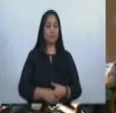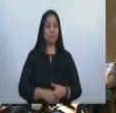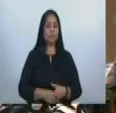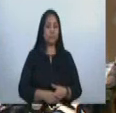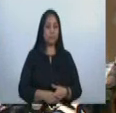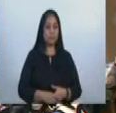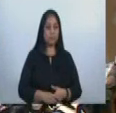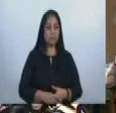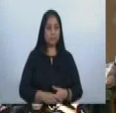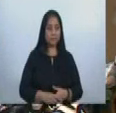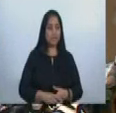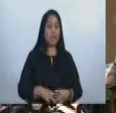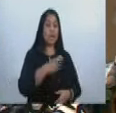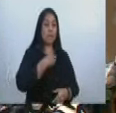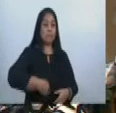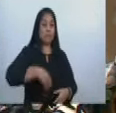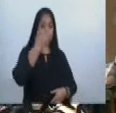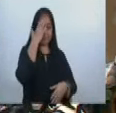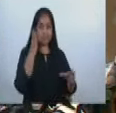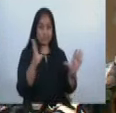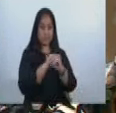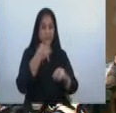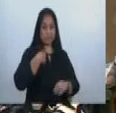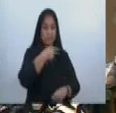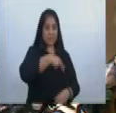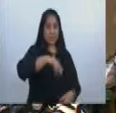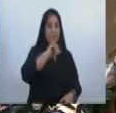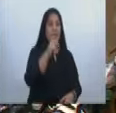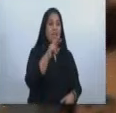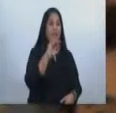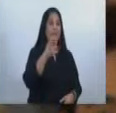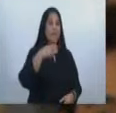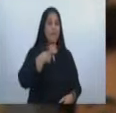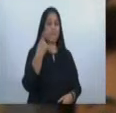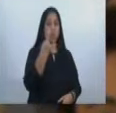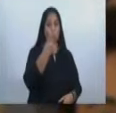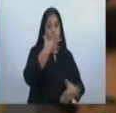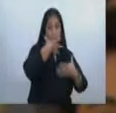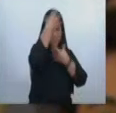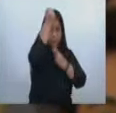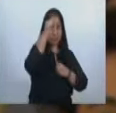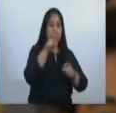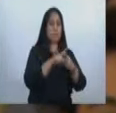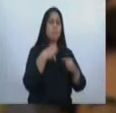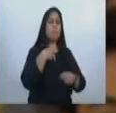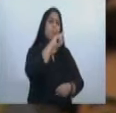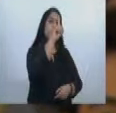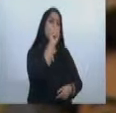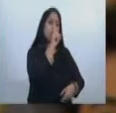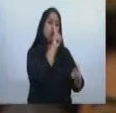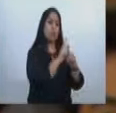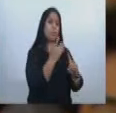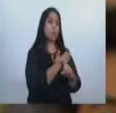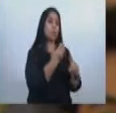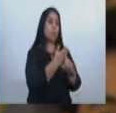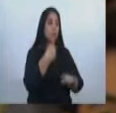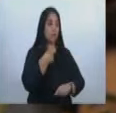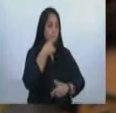contigo presidente Buenas noches Mi nombre es Navarro vengo de la Universidad de San Carlos de Guatemala la pregunta surge a raíz de un problema que como país